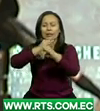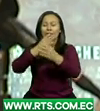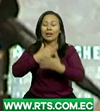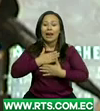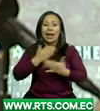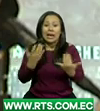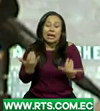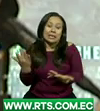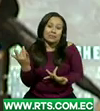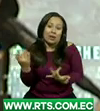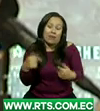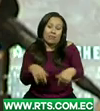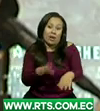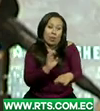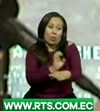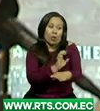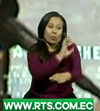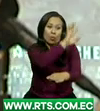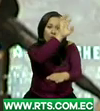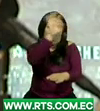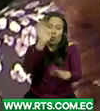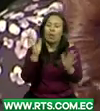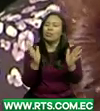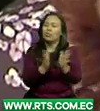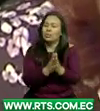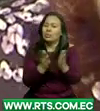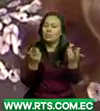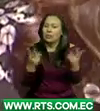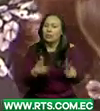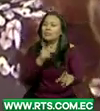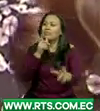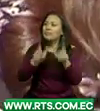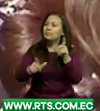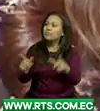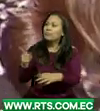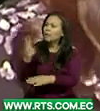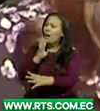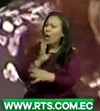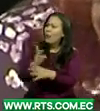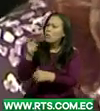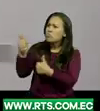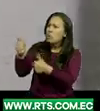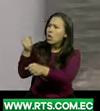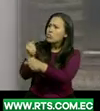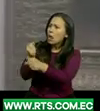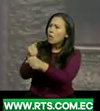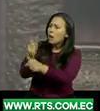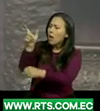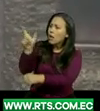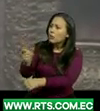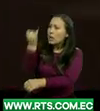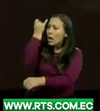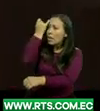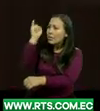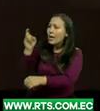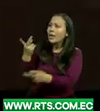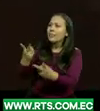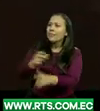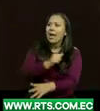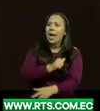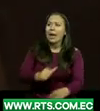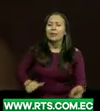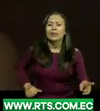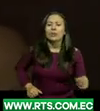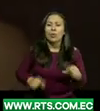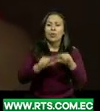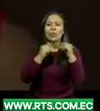nivel nacional esto suceda también. Críticos de cine han resaltado el trabajo de nuestra compatriota, así como las actuaciones del elenco.